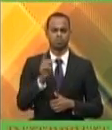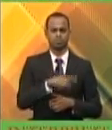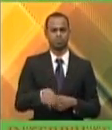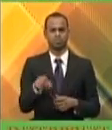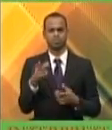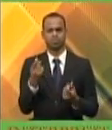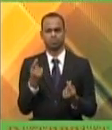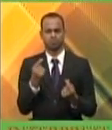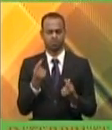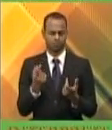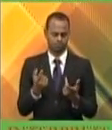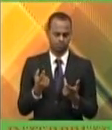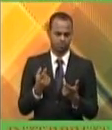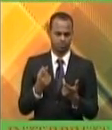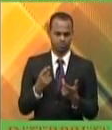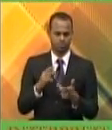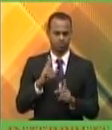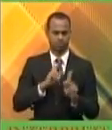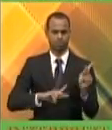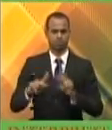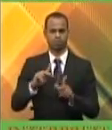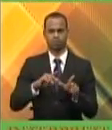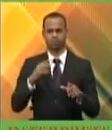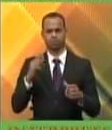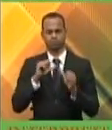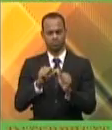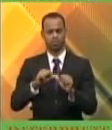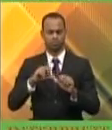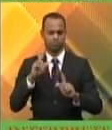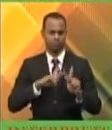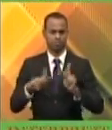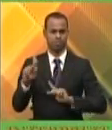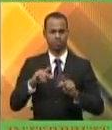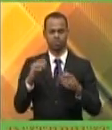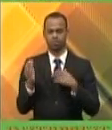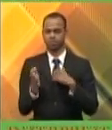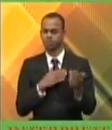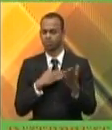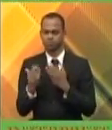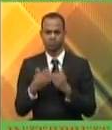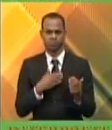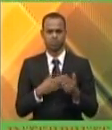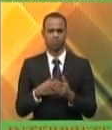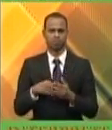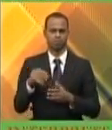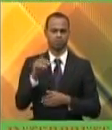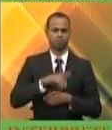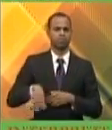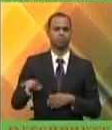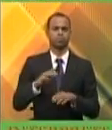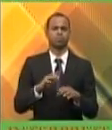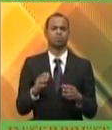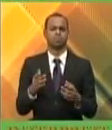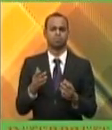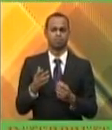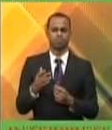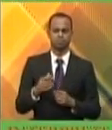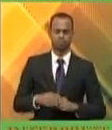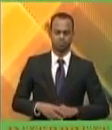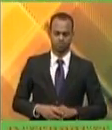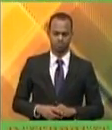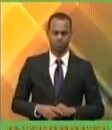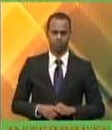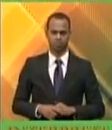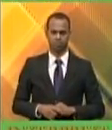categoría sino que seguimos siendo ciudadano y primera categoría independientemente lo diferente que yo pueda hacer